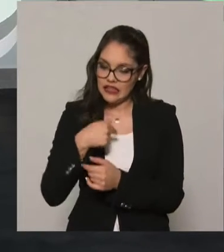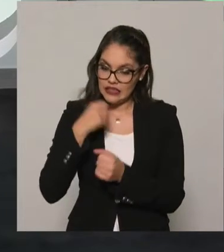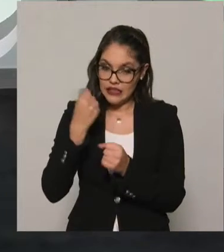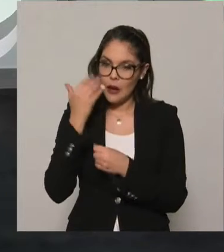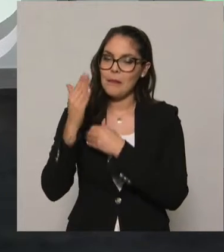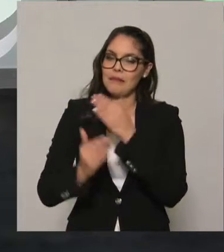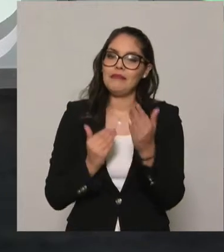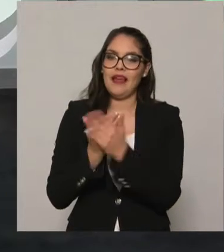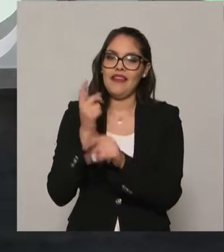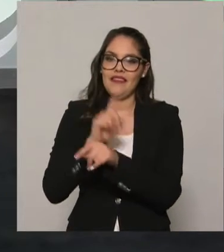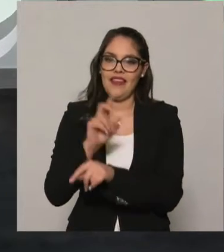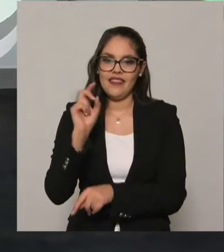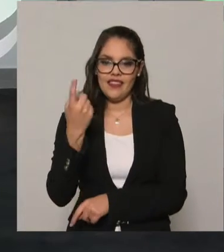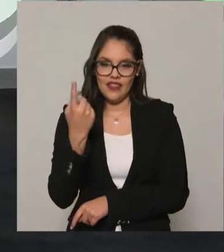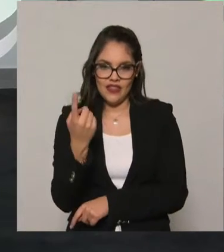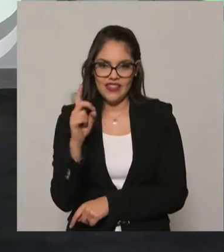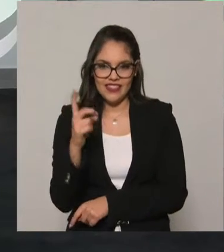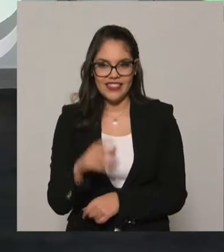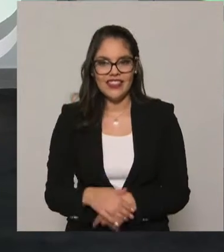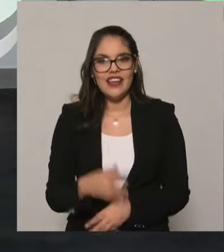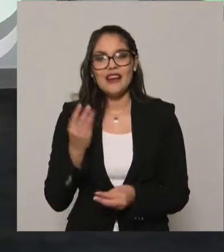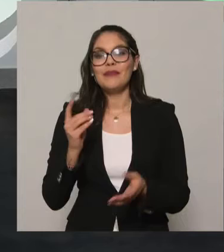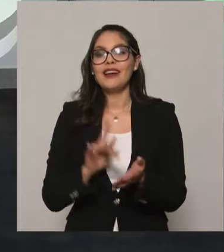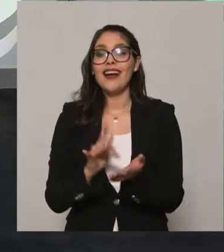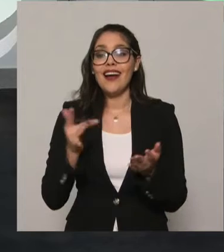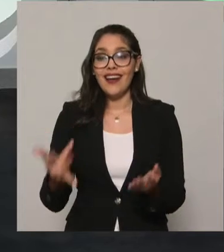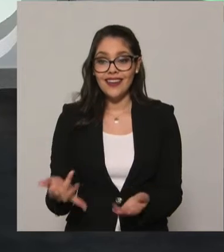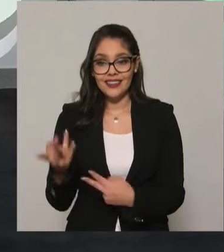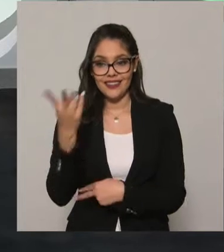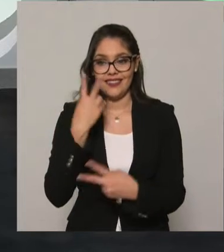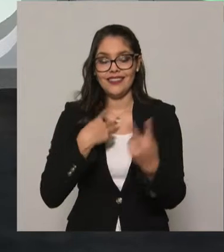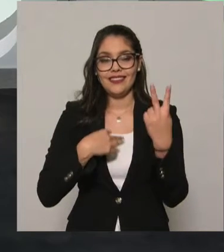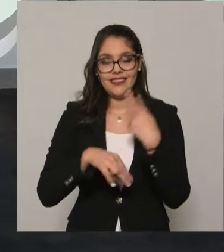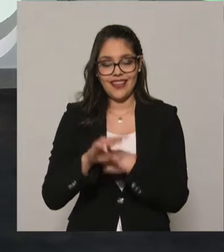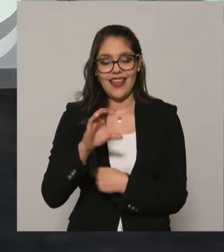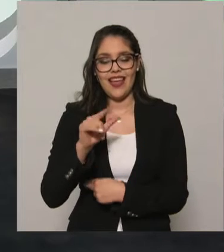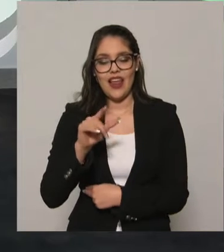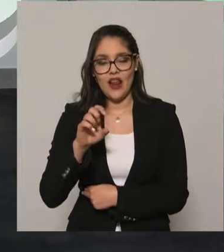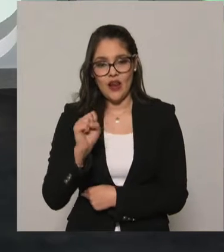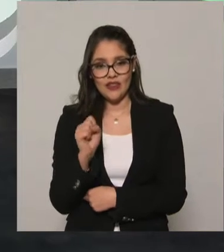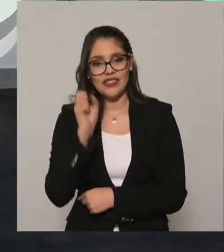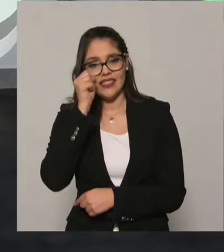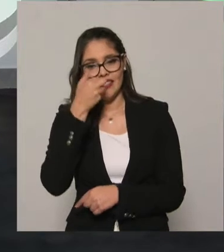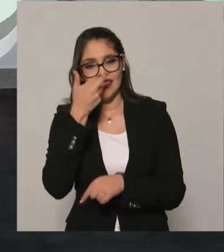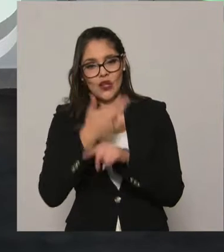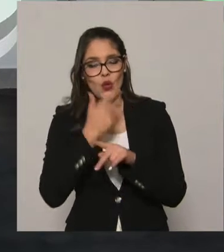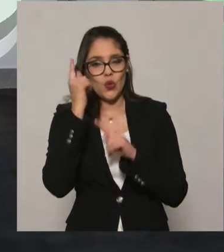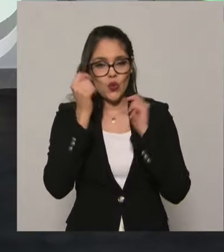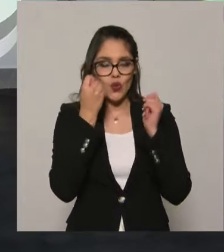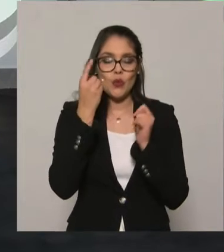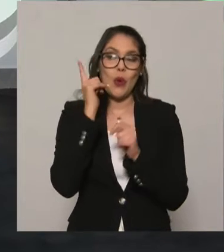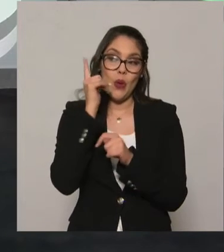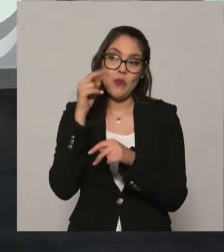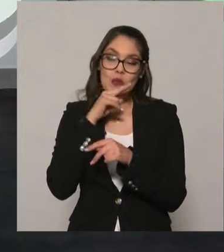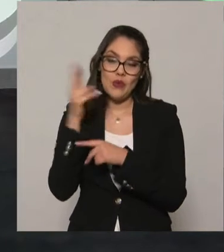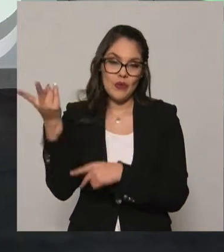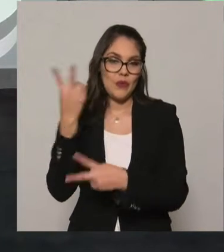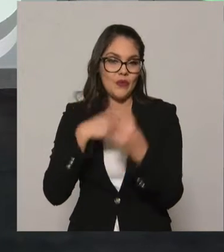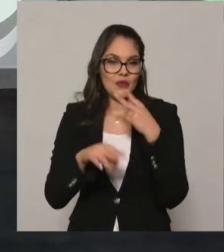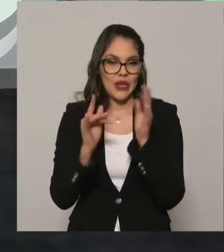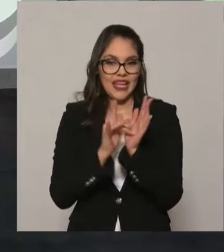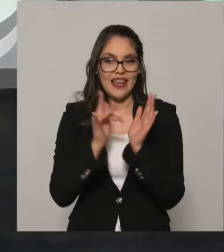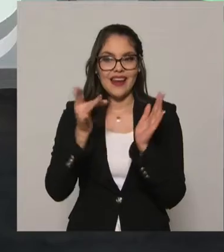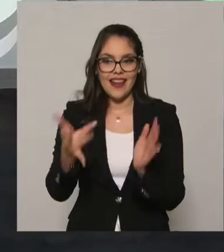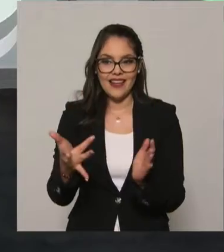día 31. Listo, perfecto. Muchísimas gracias por tu valiosa presencia, Carlos McKinlan, secretario de Turismo. Te esperamos pronto. Claro que sí, muchas gracias.